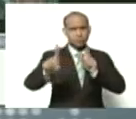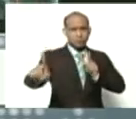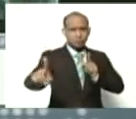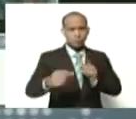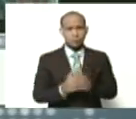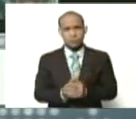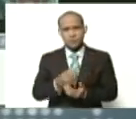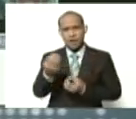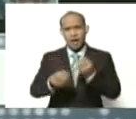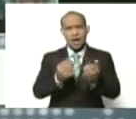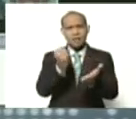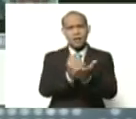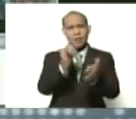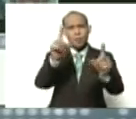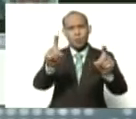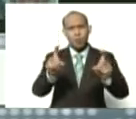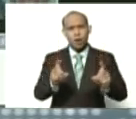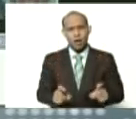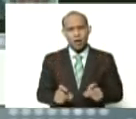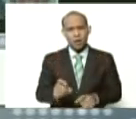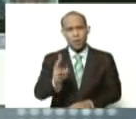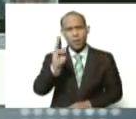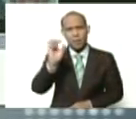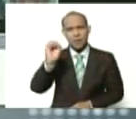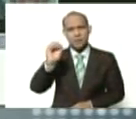haciendo pruebas de PCR,